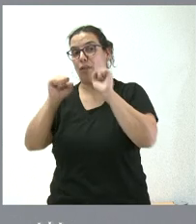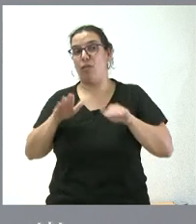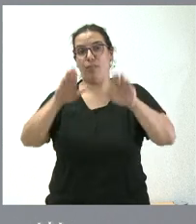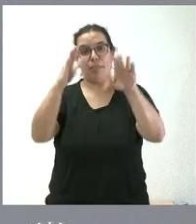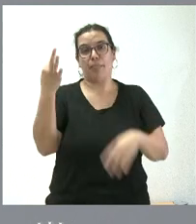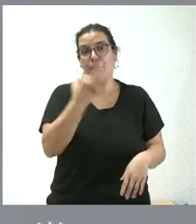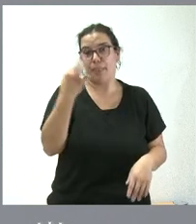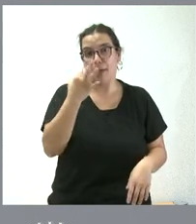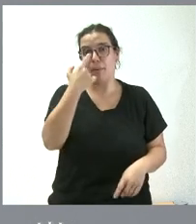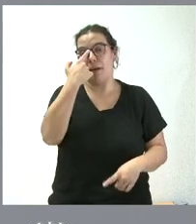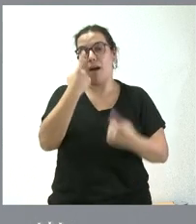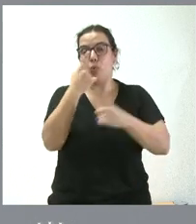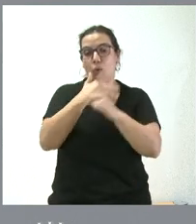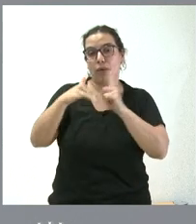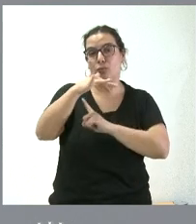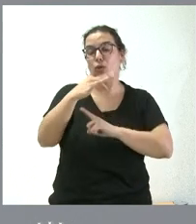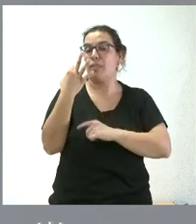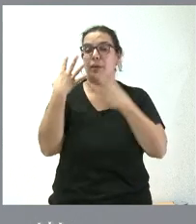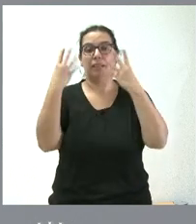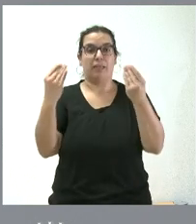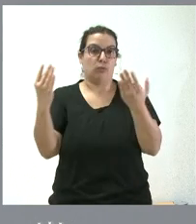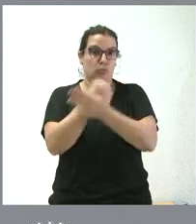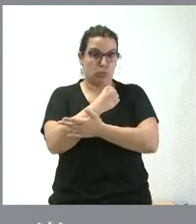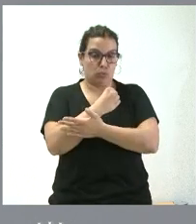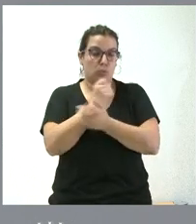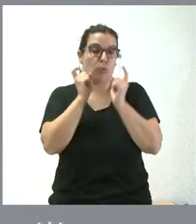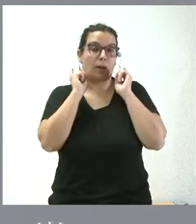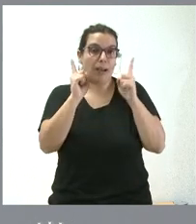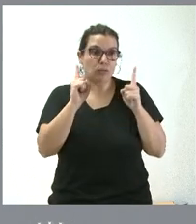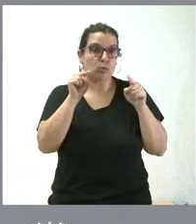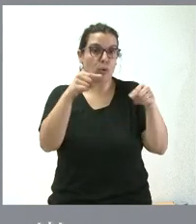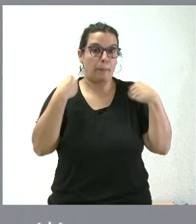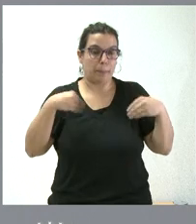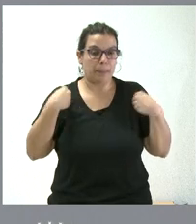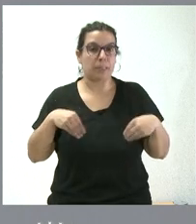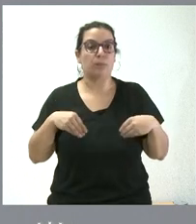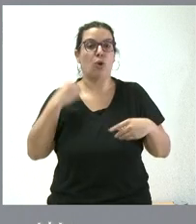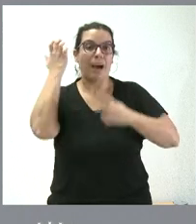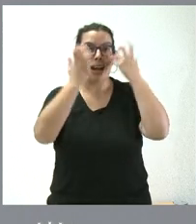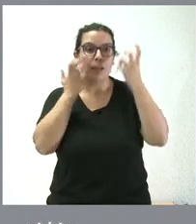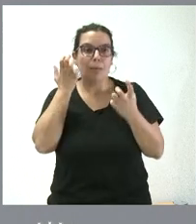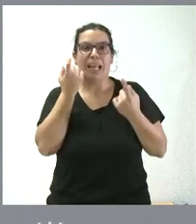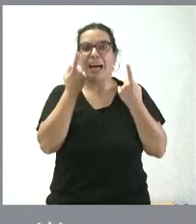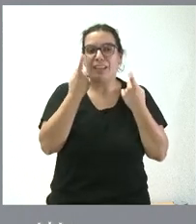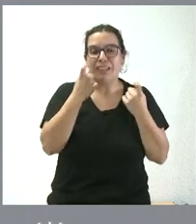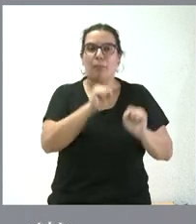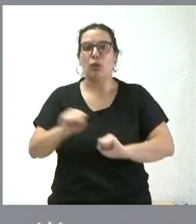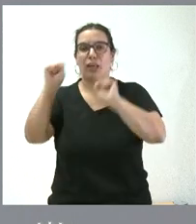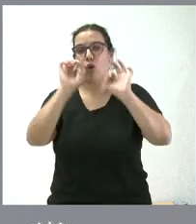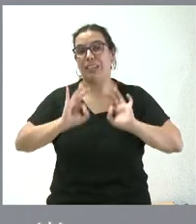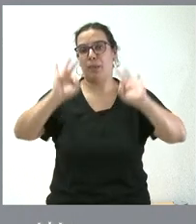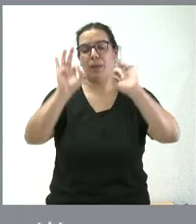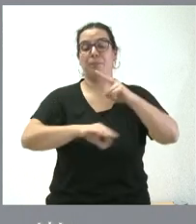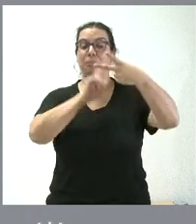entornos y contextos y que tienen que ser entendibles en este caso se trata precisamente de especies que necesitan de una especial protección el